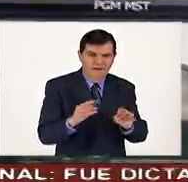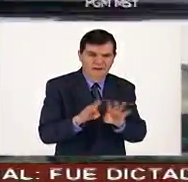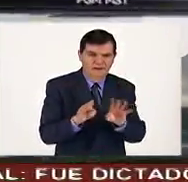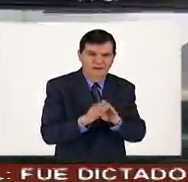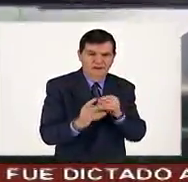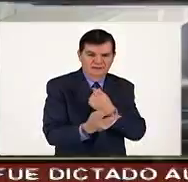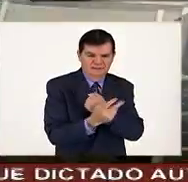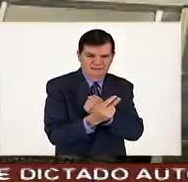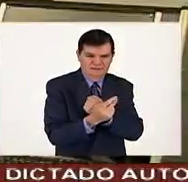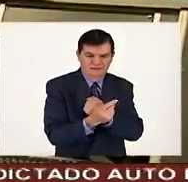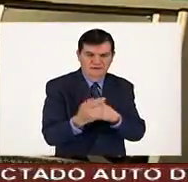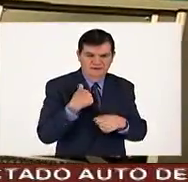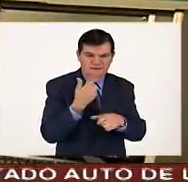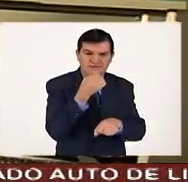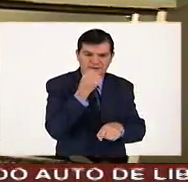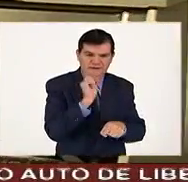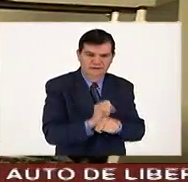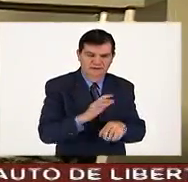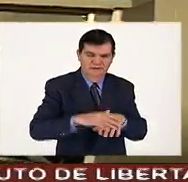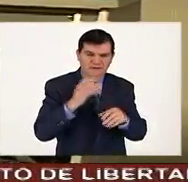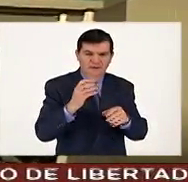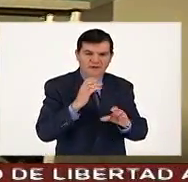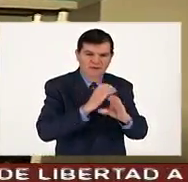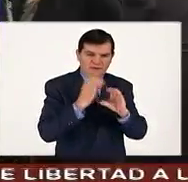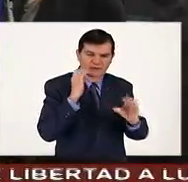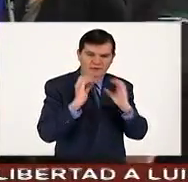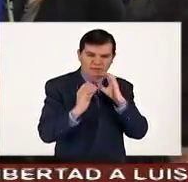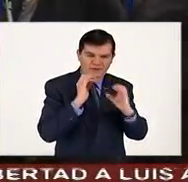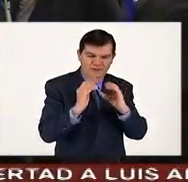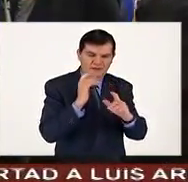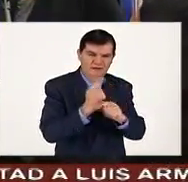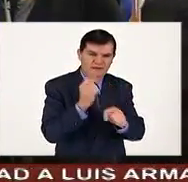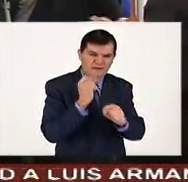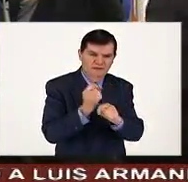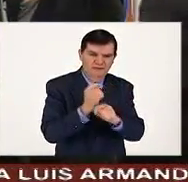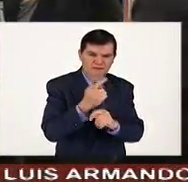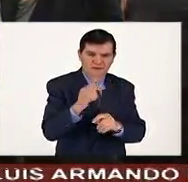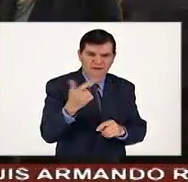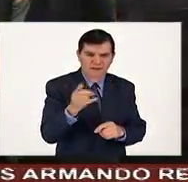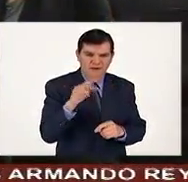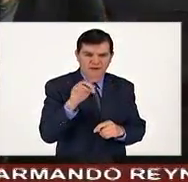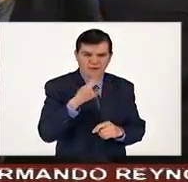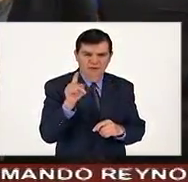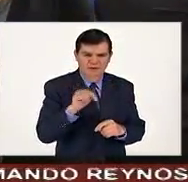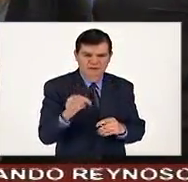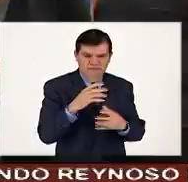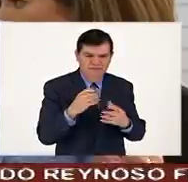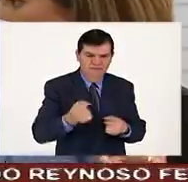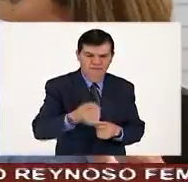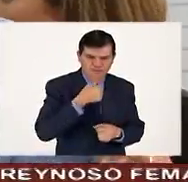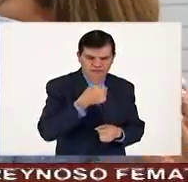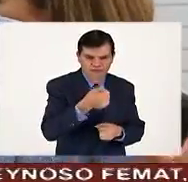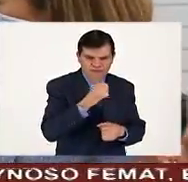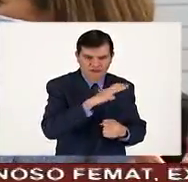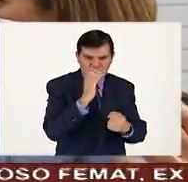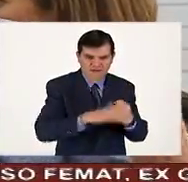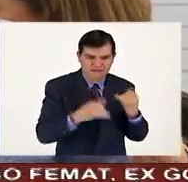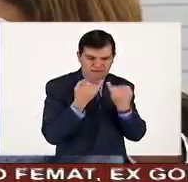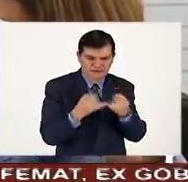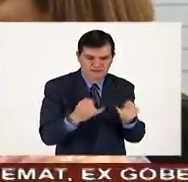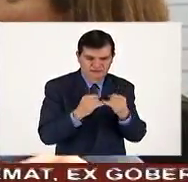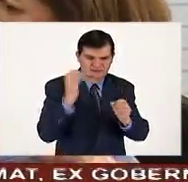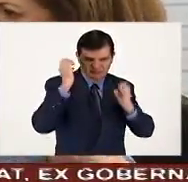México, afirmó el secretario de Comunicaciones y Transportes, Gerardo Ruiz Esparza. En conferencia de prensa al término de la inauguración